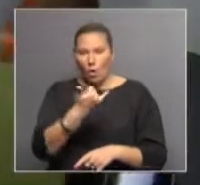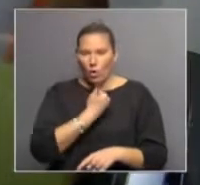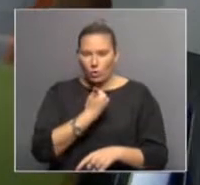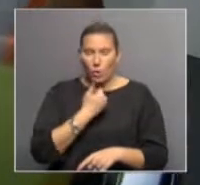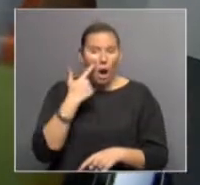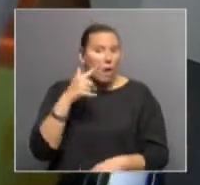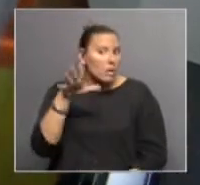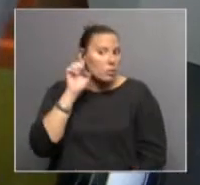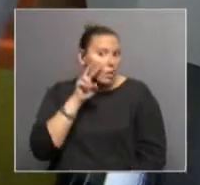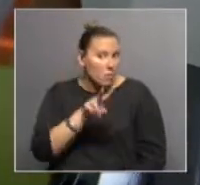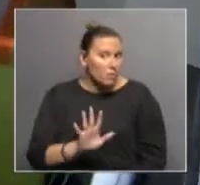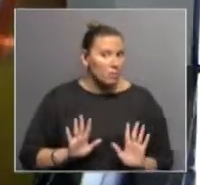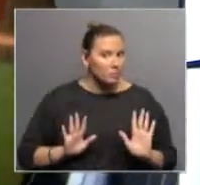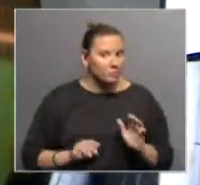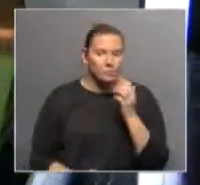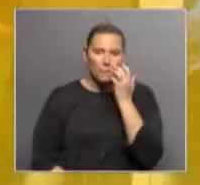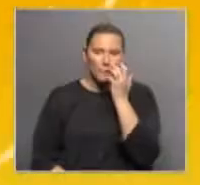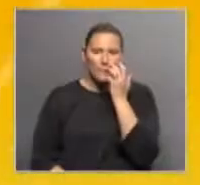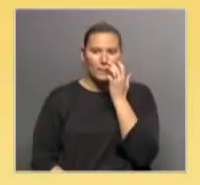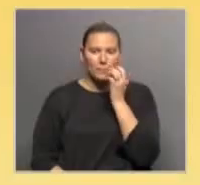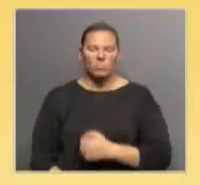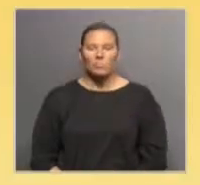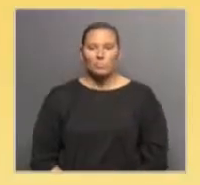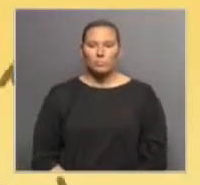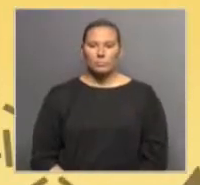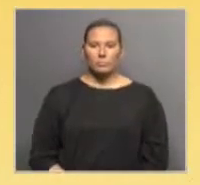Bárbaro, la escuchamos y la vemos.